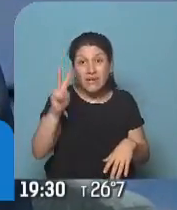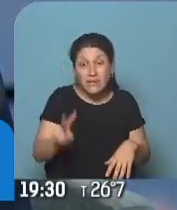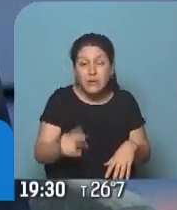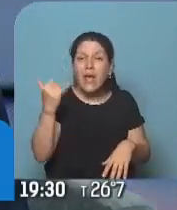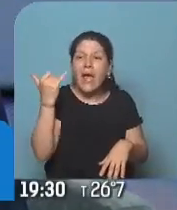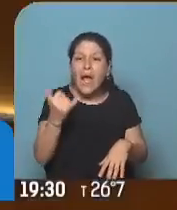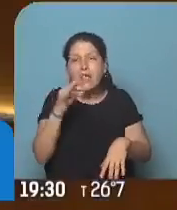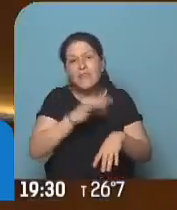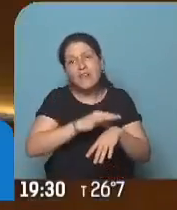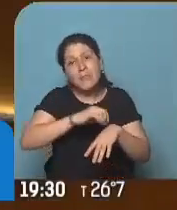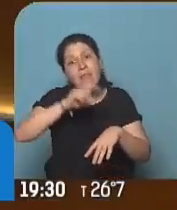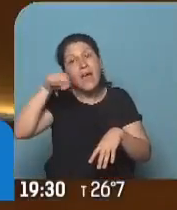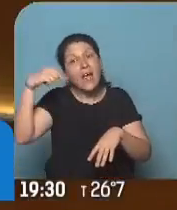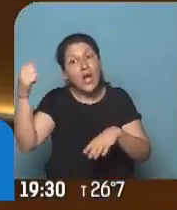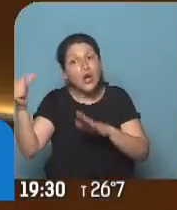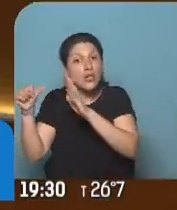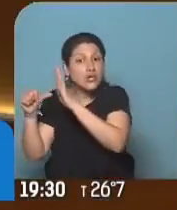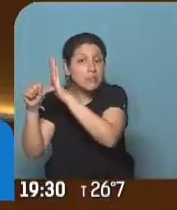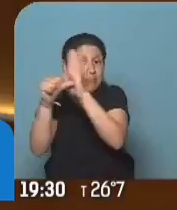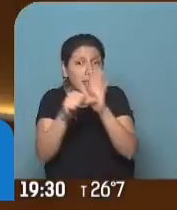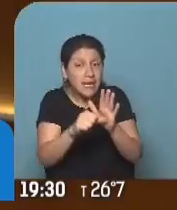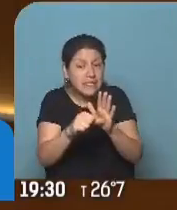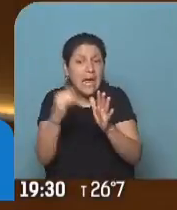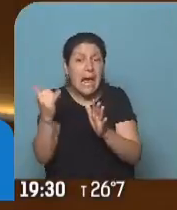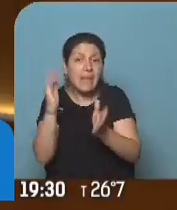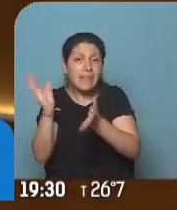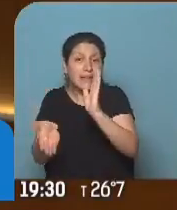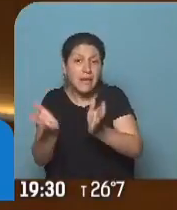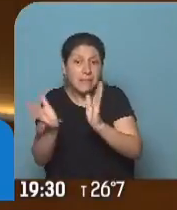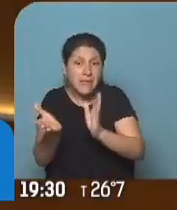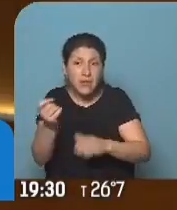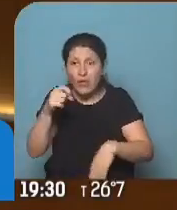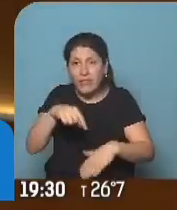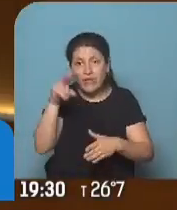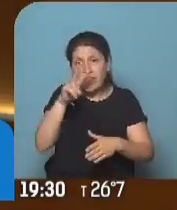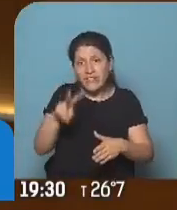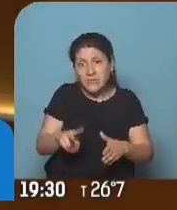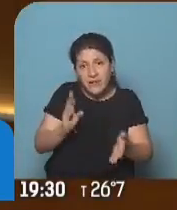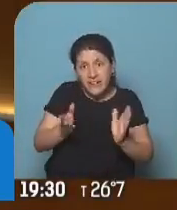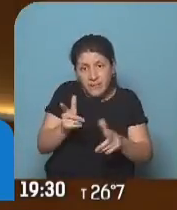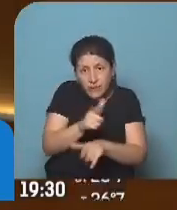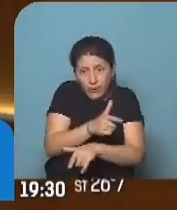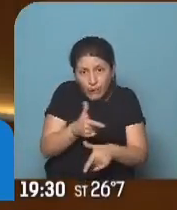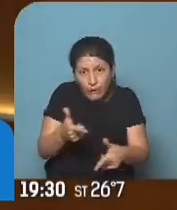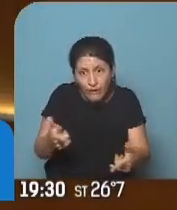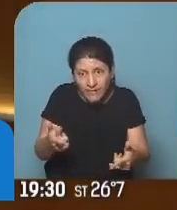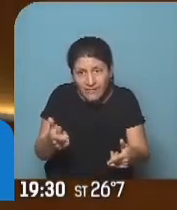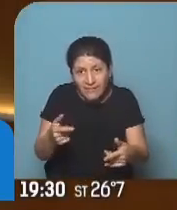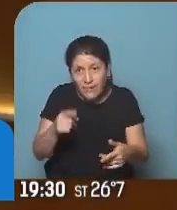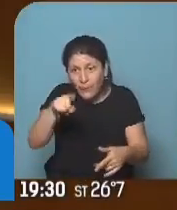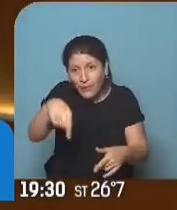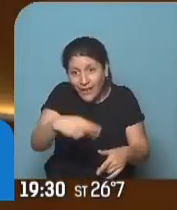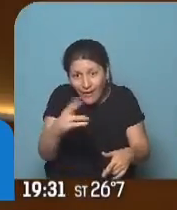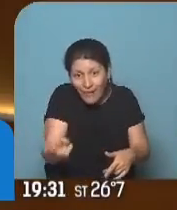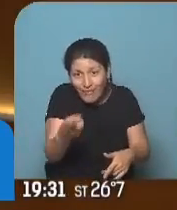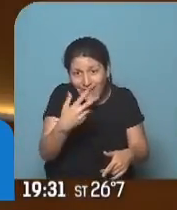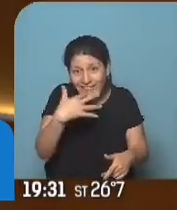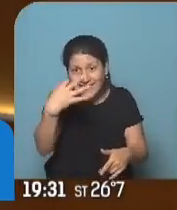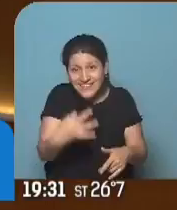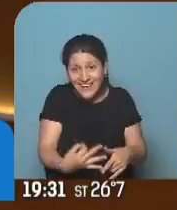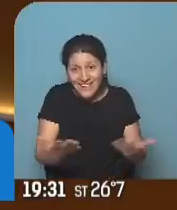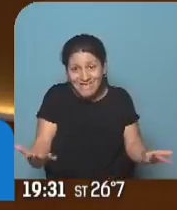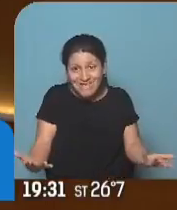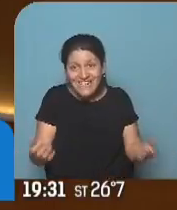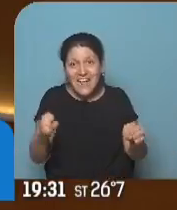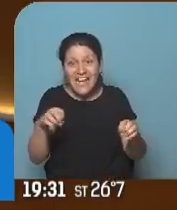que en otros países es tratable, hoy enfrentan una sentencia de muerte que además se ve menoscabada mucho más por la